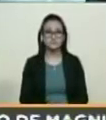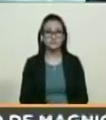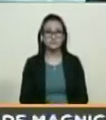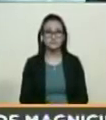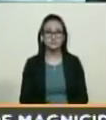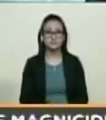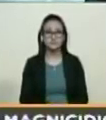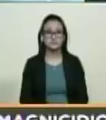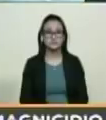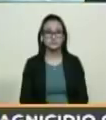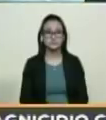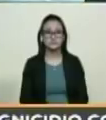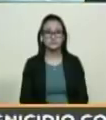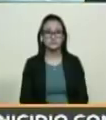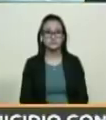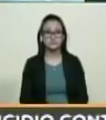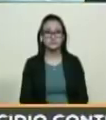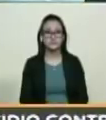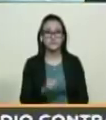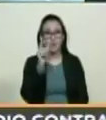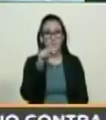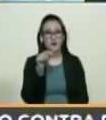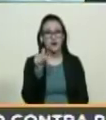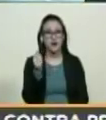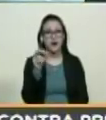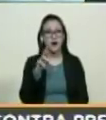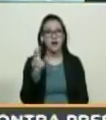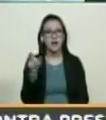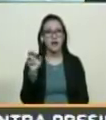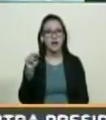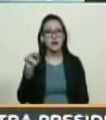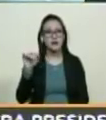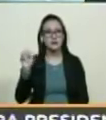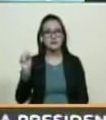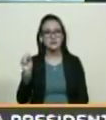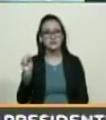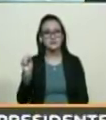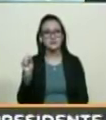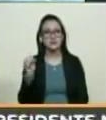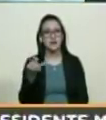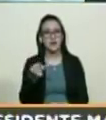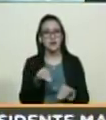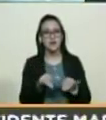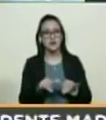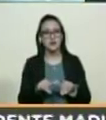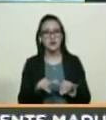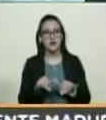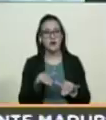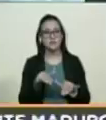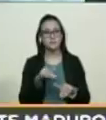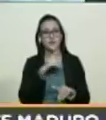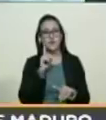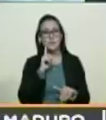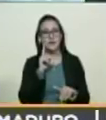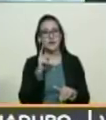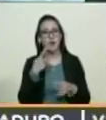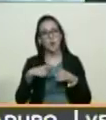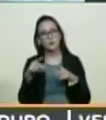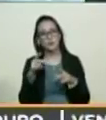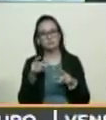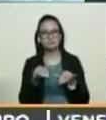que ven en la pantalla: Argenis Gabriel Valera Ruiz, alias Ingeniero, del grupo